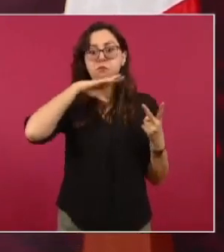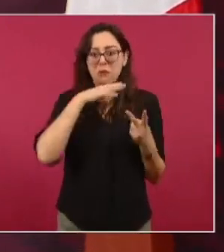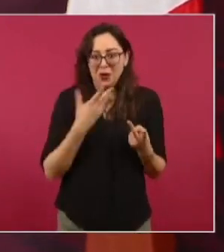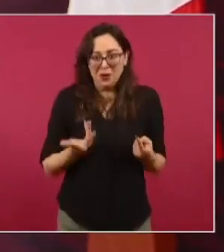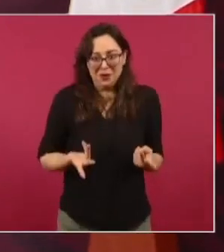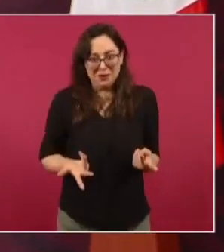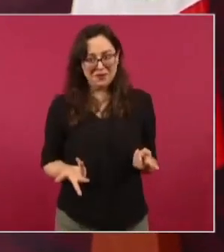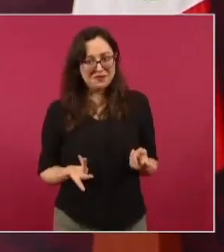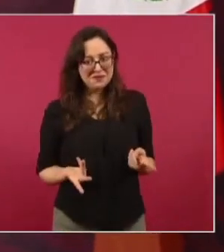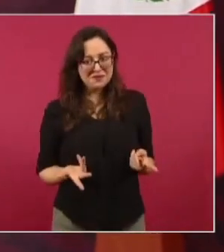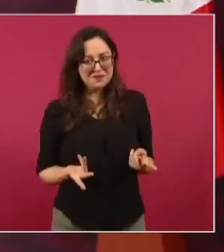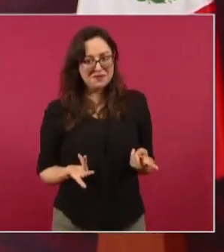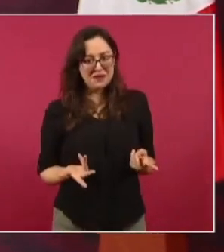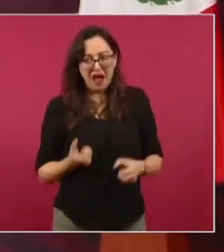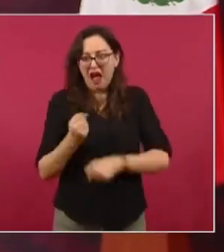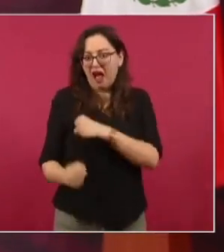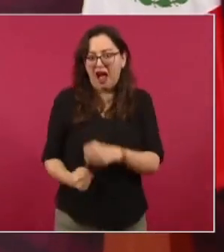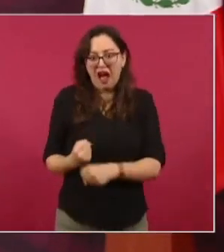tanto tiempo